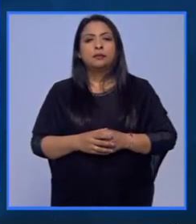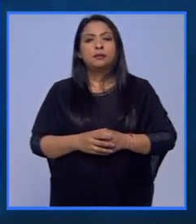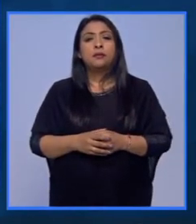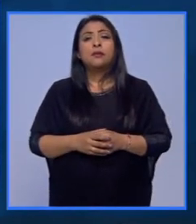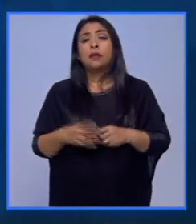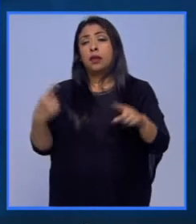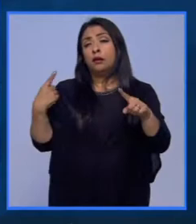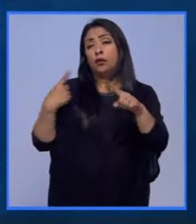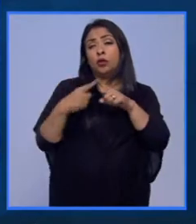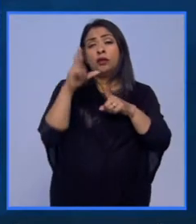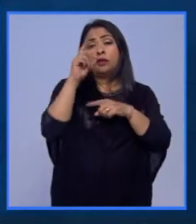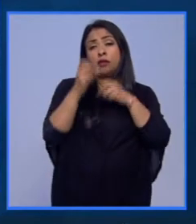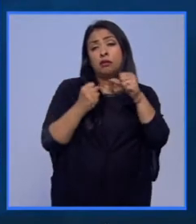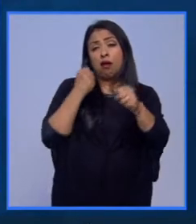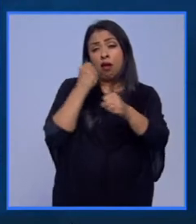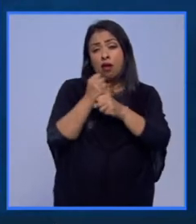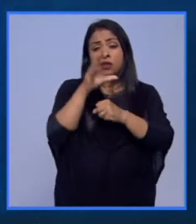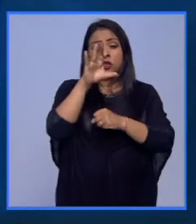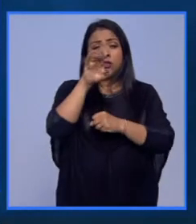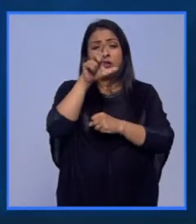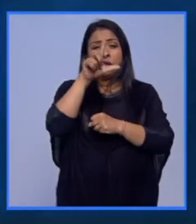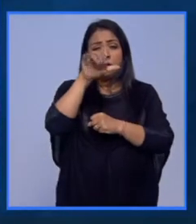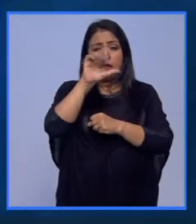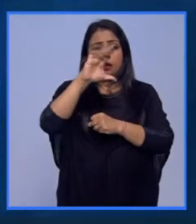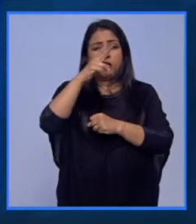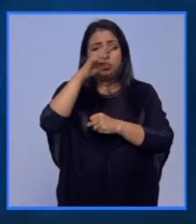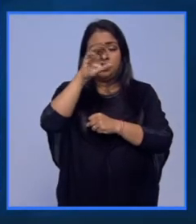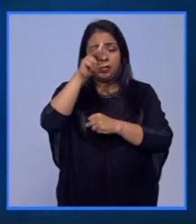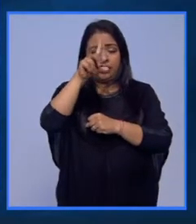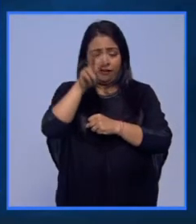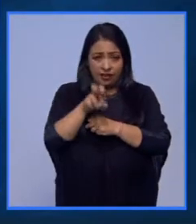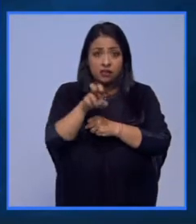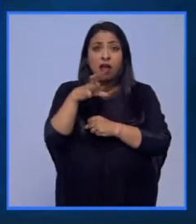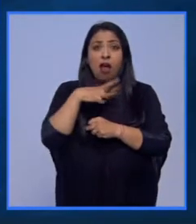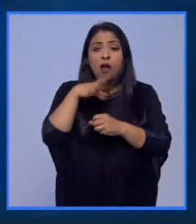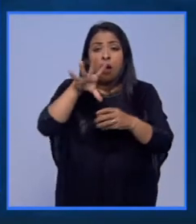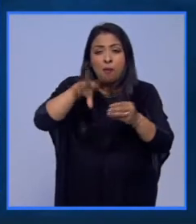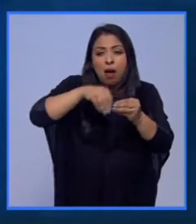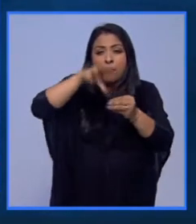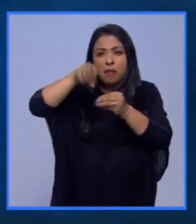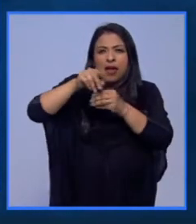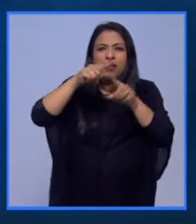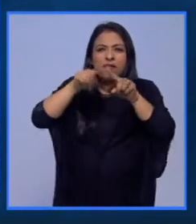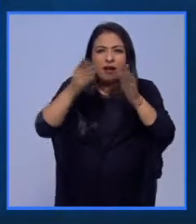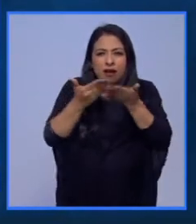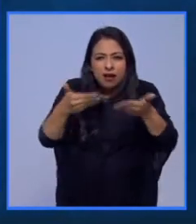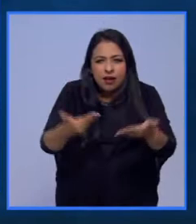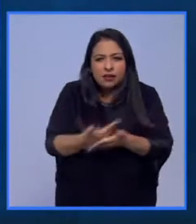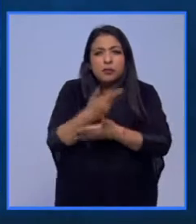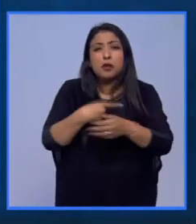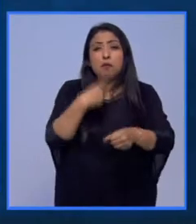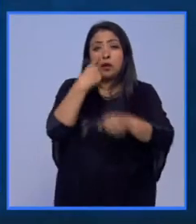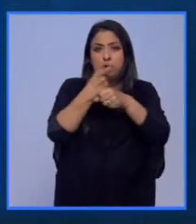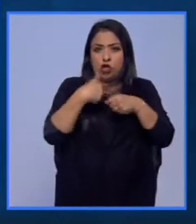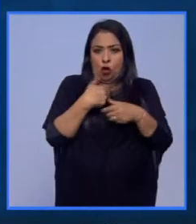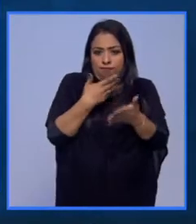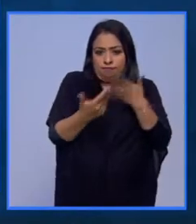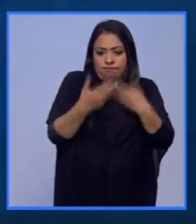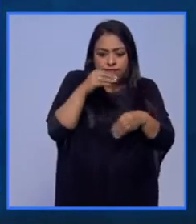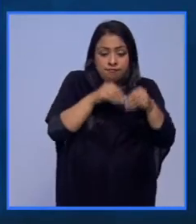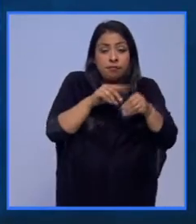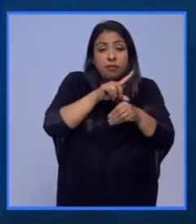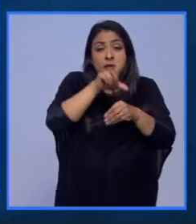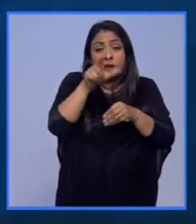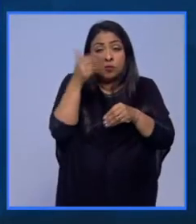A lo largo de 30 años, Celia Chávez de García Terrés ha coleccionado nacimientos. El primero fue uno que ella hizo y con el